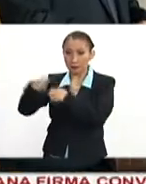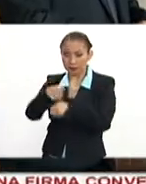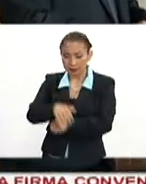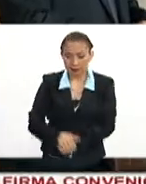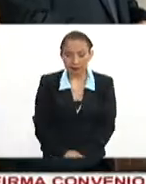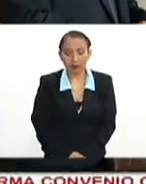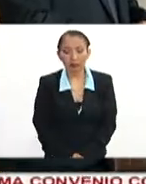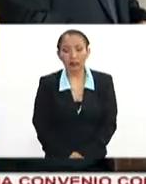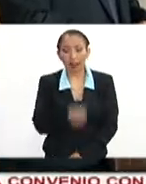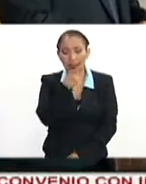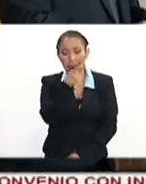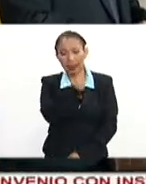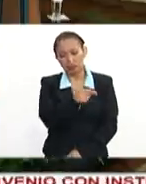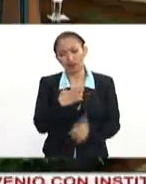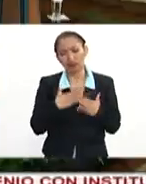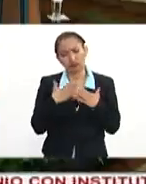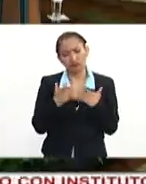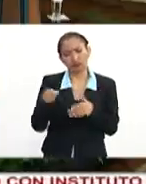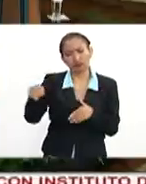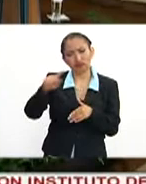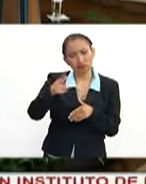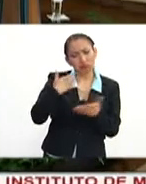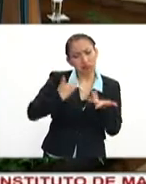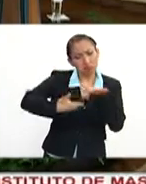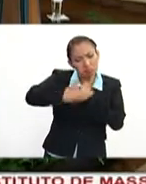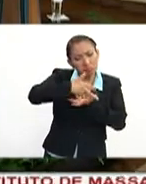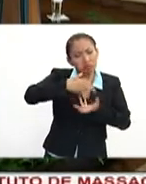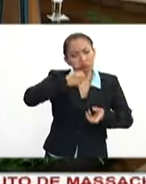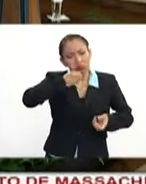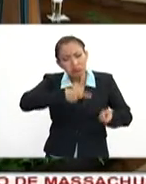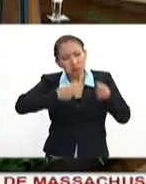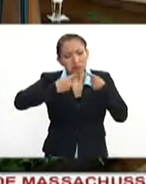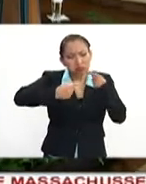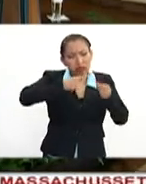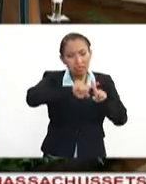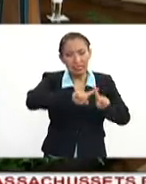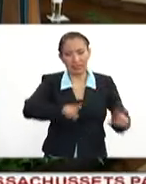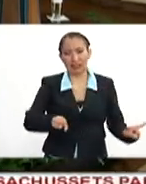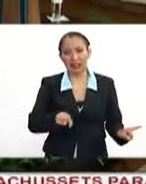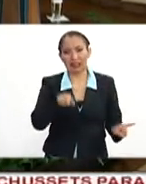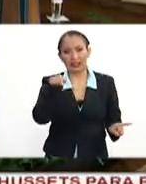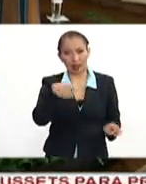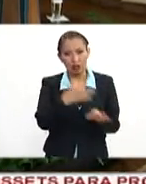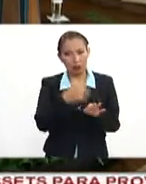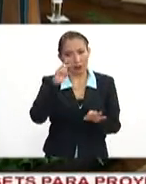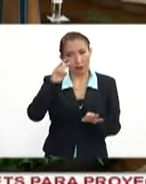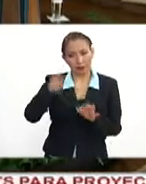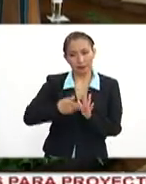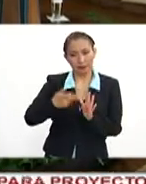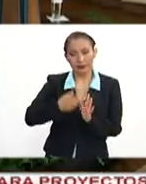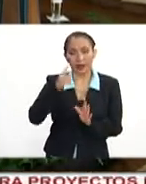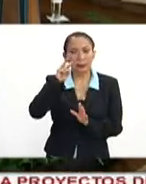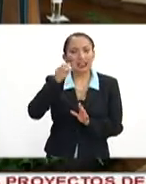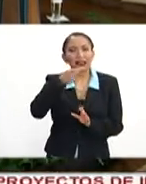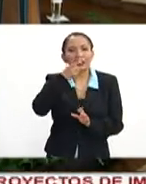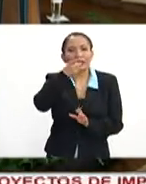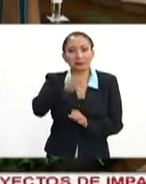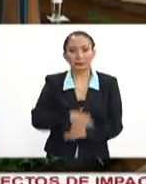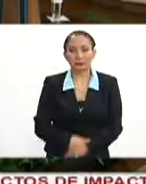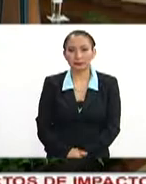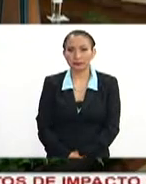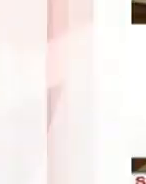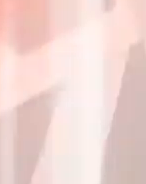corporativos. Él nos dijo que confía en que el tono de la discusión sea distinto al que hemos estado platicando. Vamos a ver cómo lo dijo.